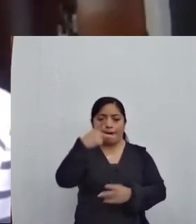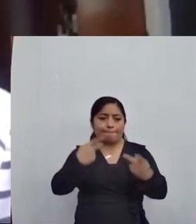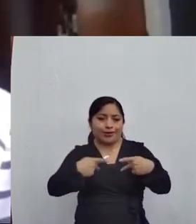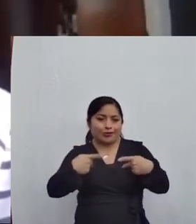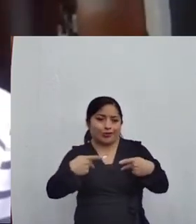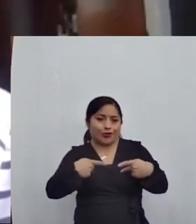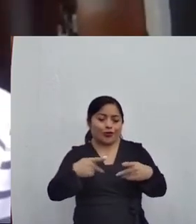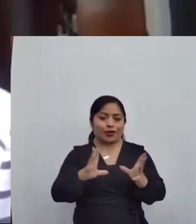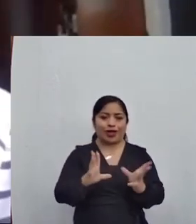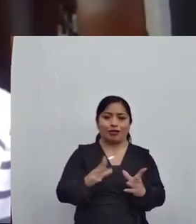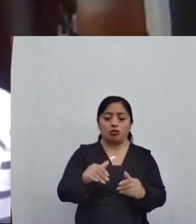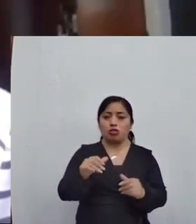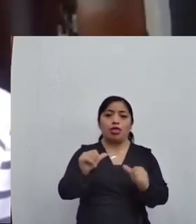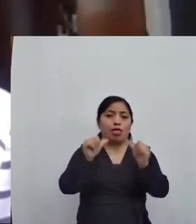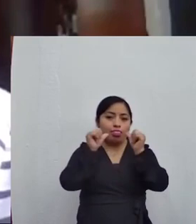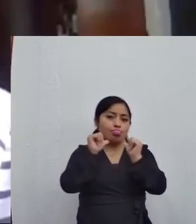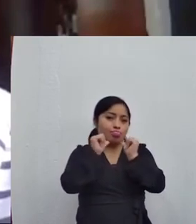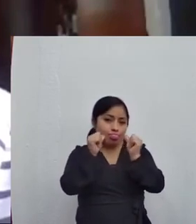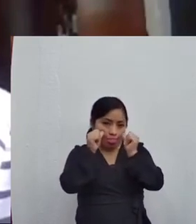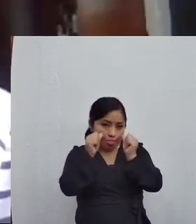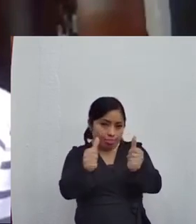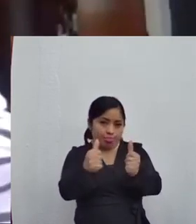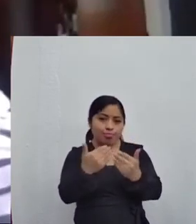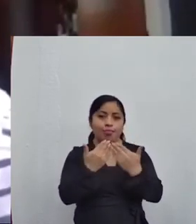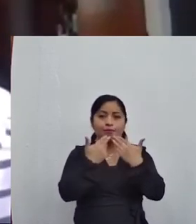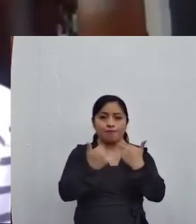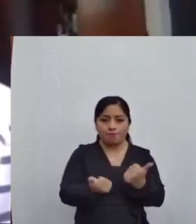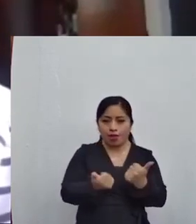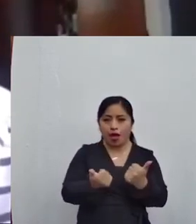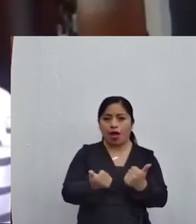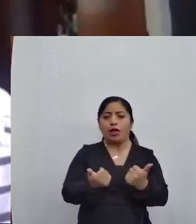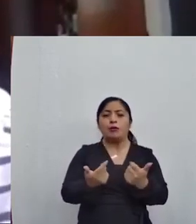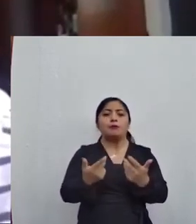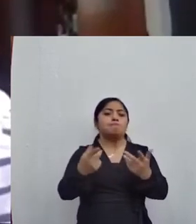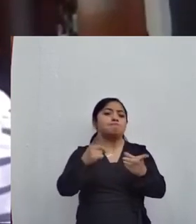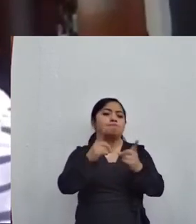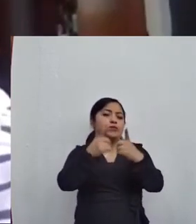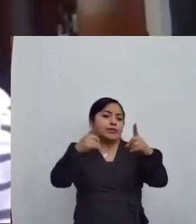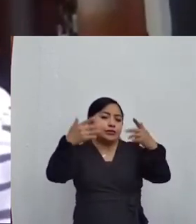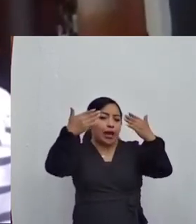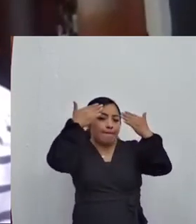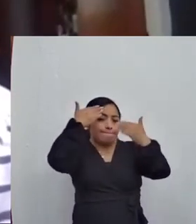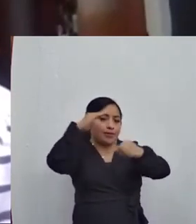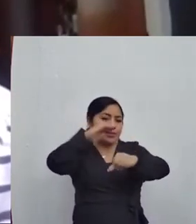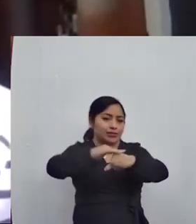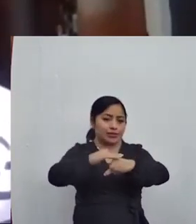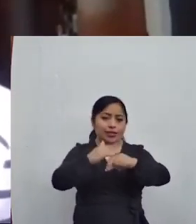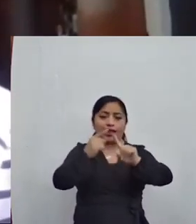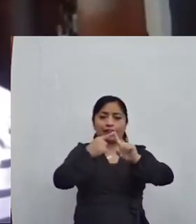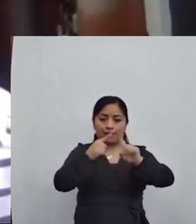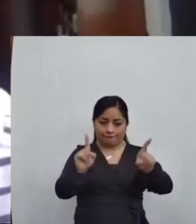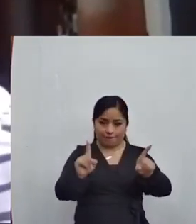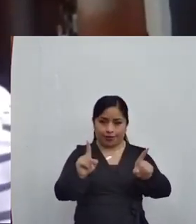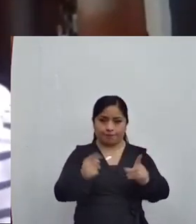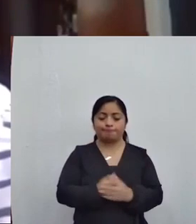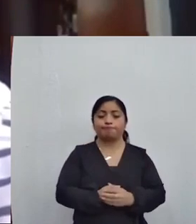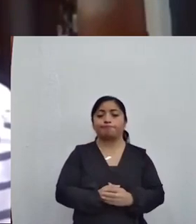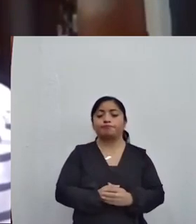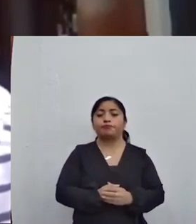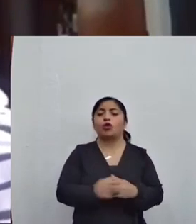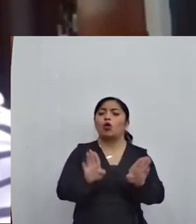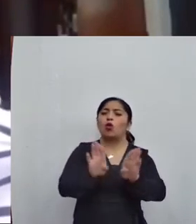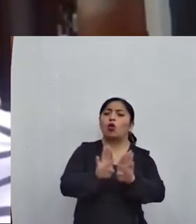hiperactividad, o lo que le llaman trastornos de neurodesarrollo, que son, en algunos casos les llaman